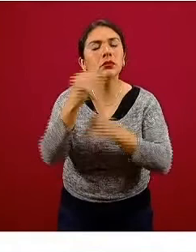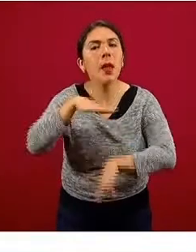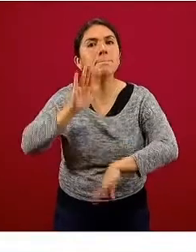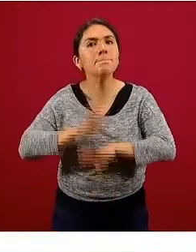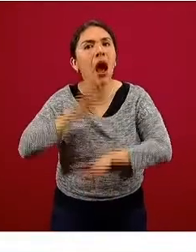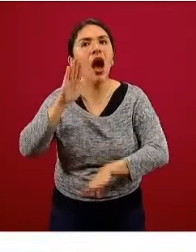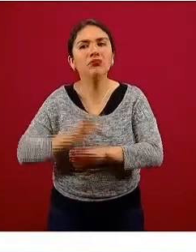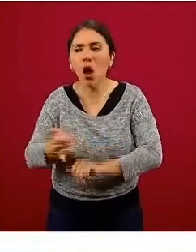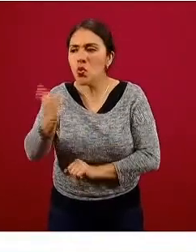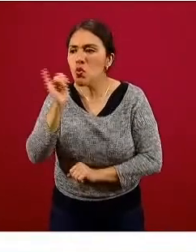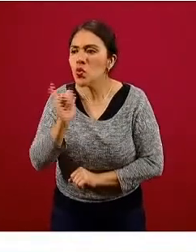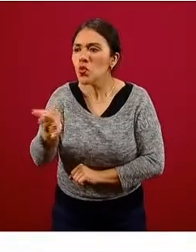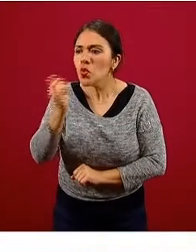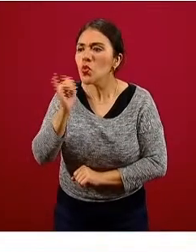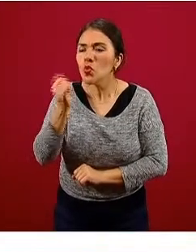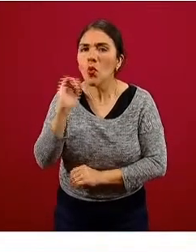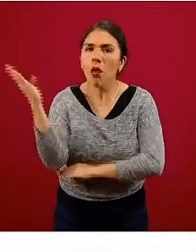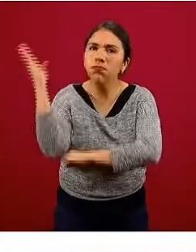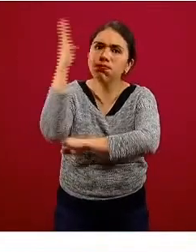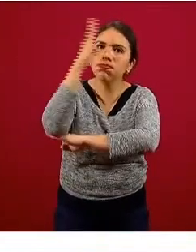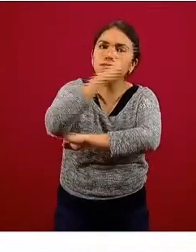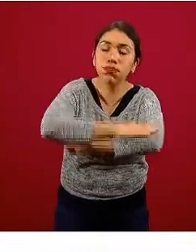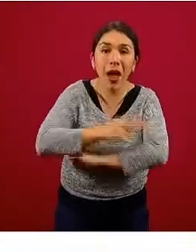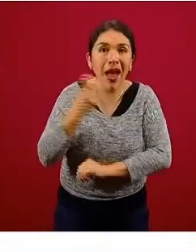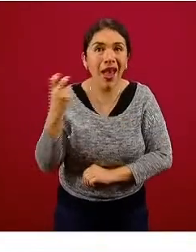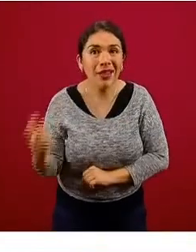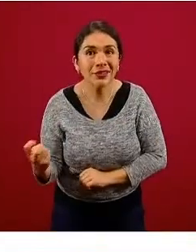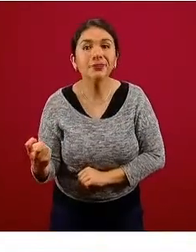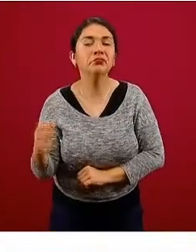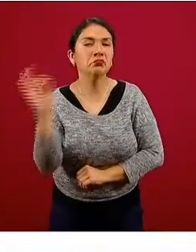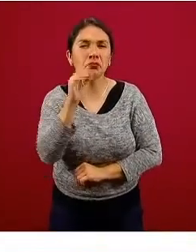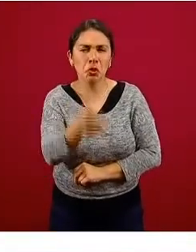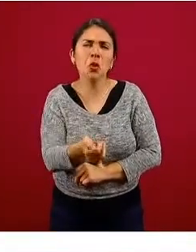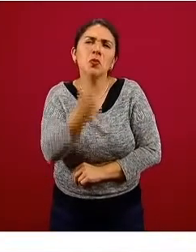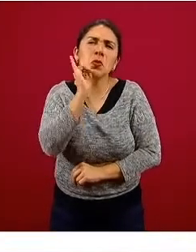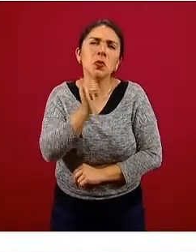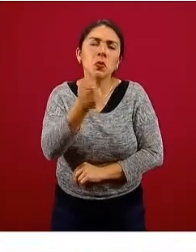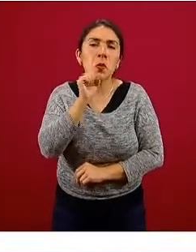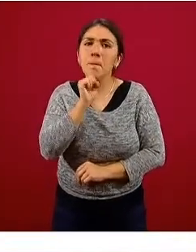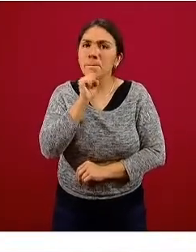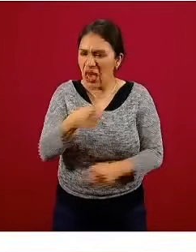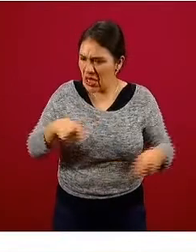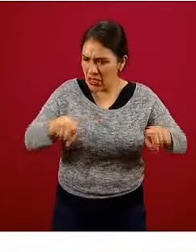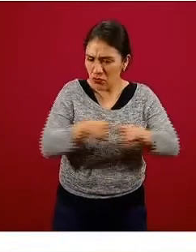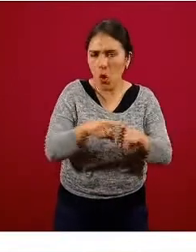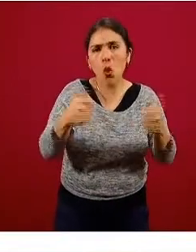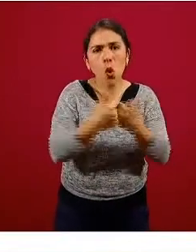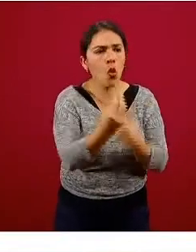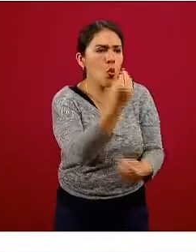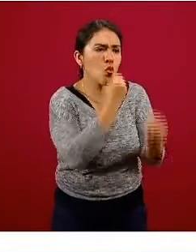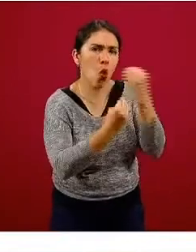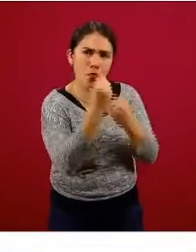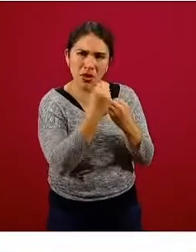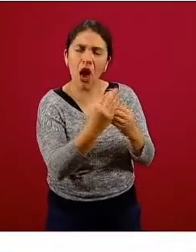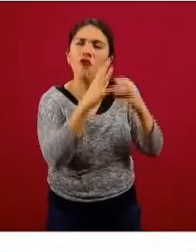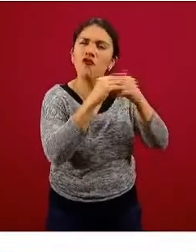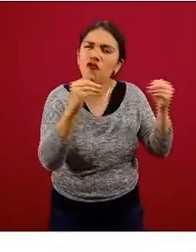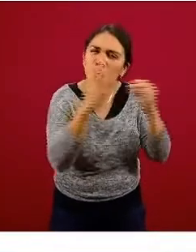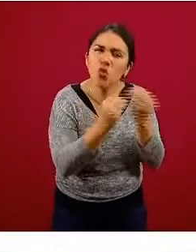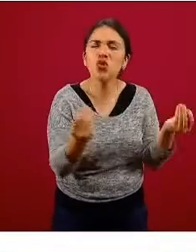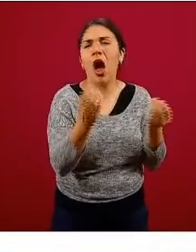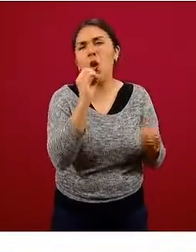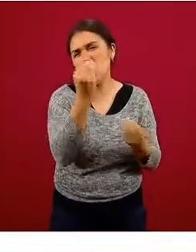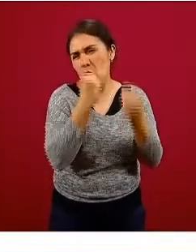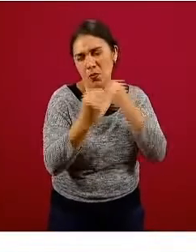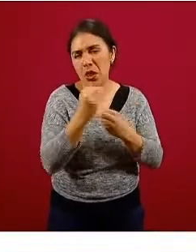más calorías a lo largo del día. Si uno consume las mismas calorías en alimentos sólidos o en